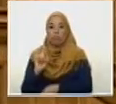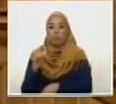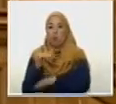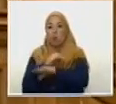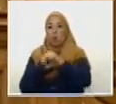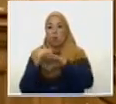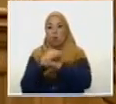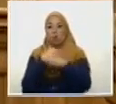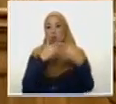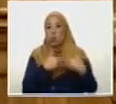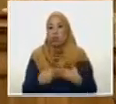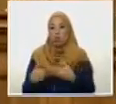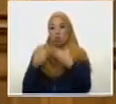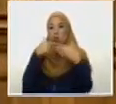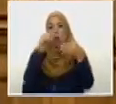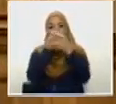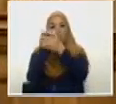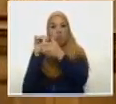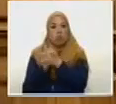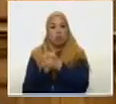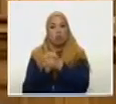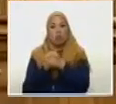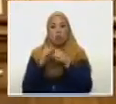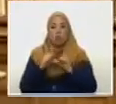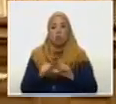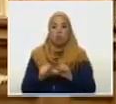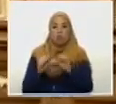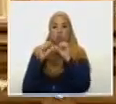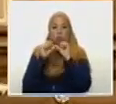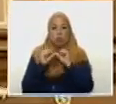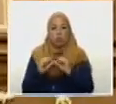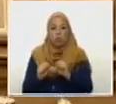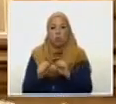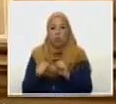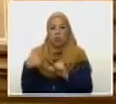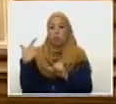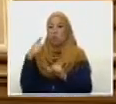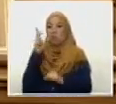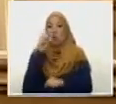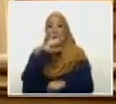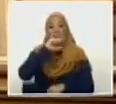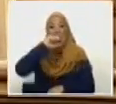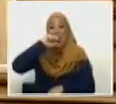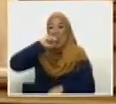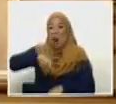gobierno norteamericano y sus aliados seguirán mordiendo el polvo